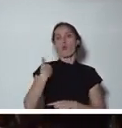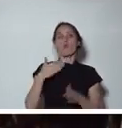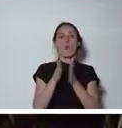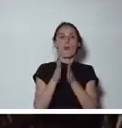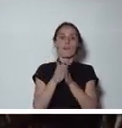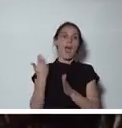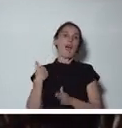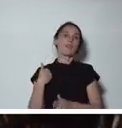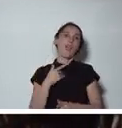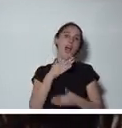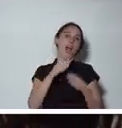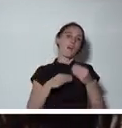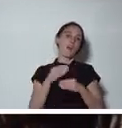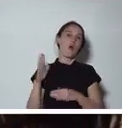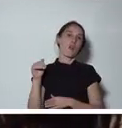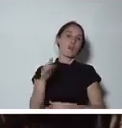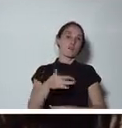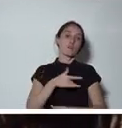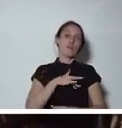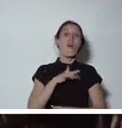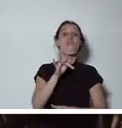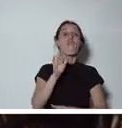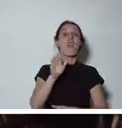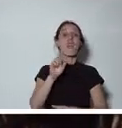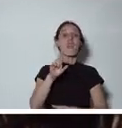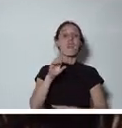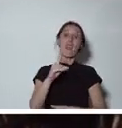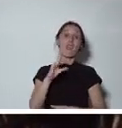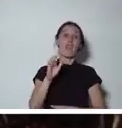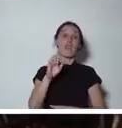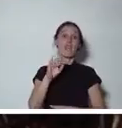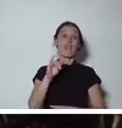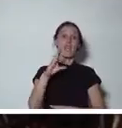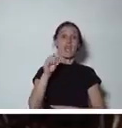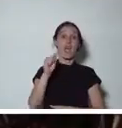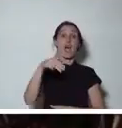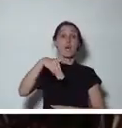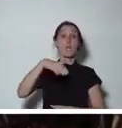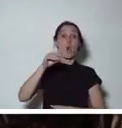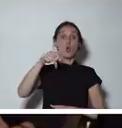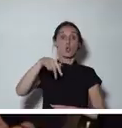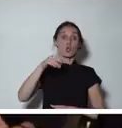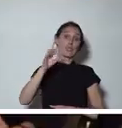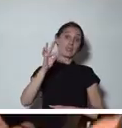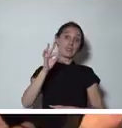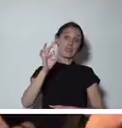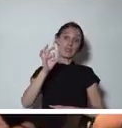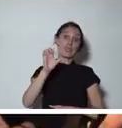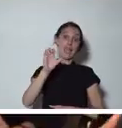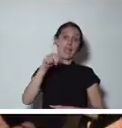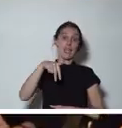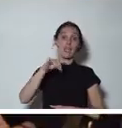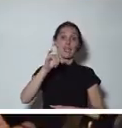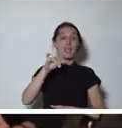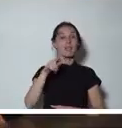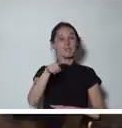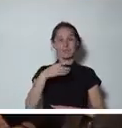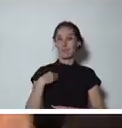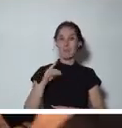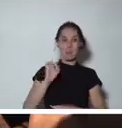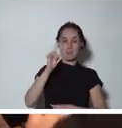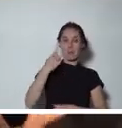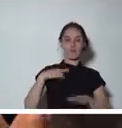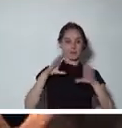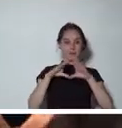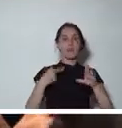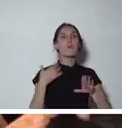otras a Federica munse la primera mujer ministra que tuvimos en la España democrática en el gobierno republicano y que precisamente fue